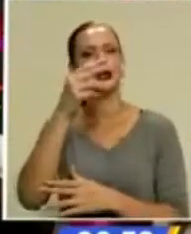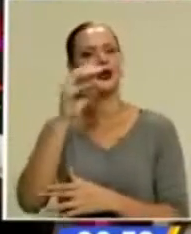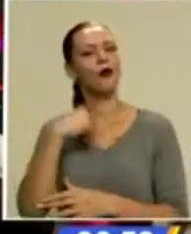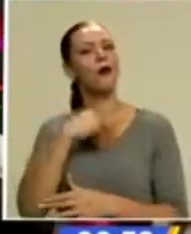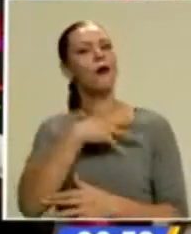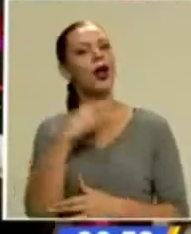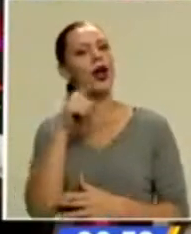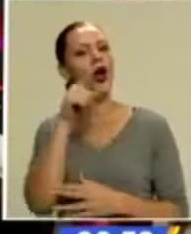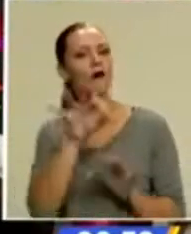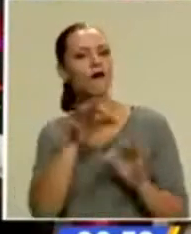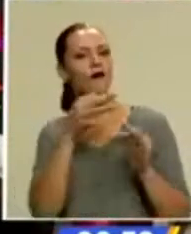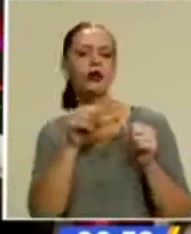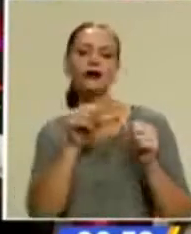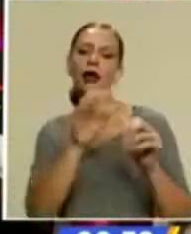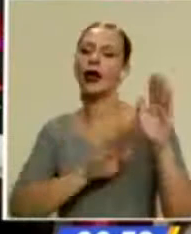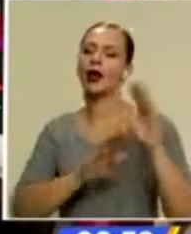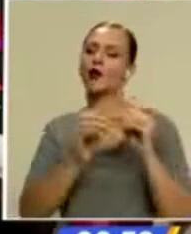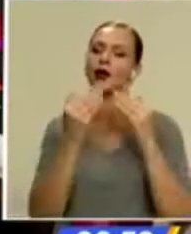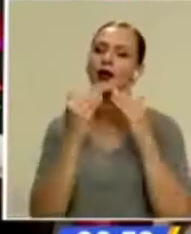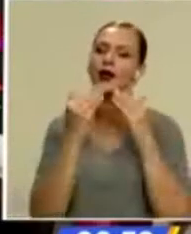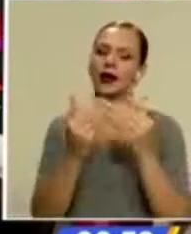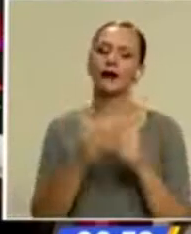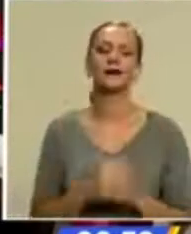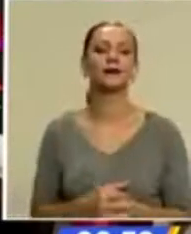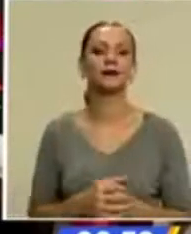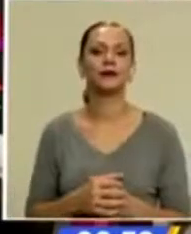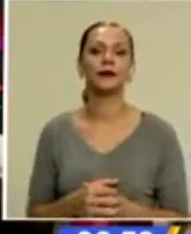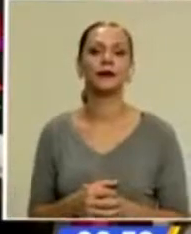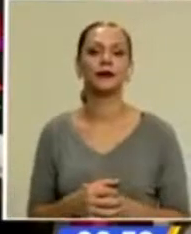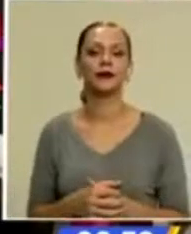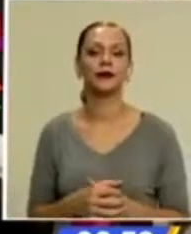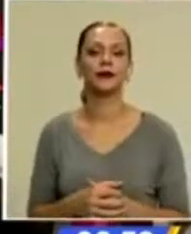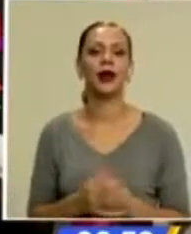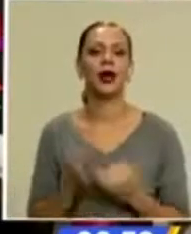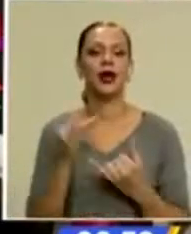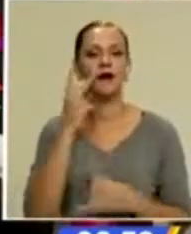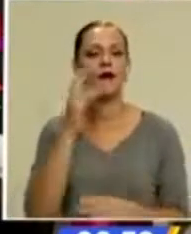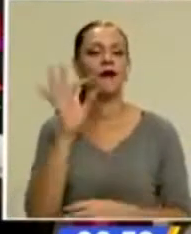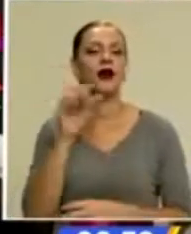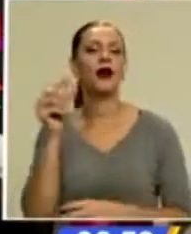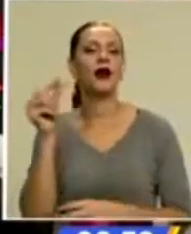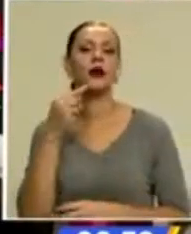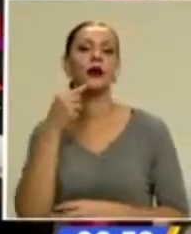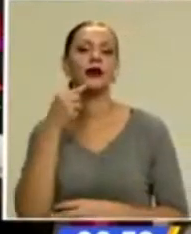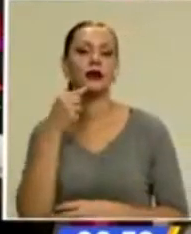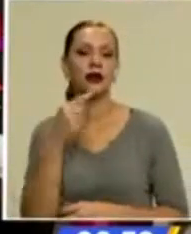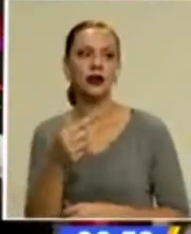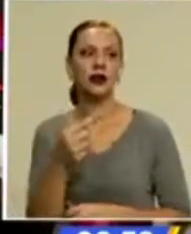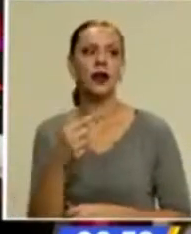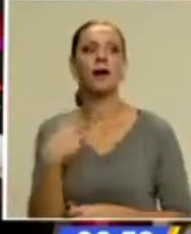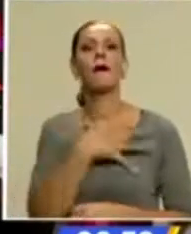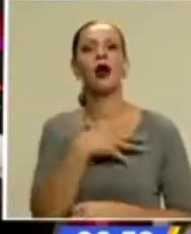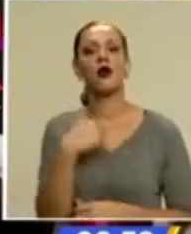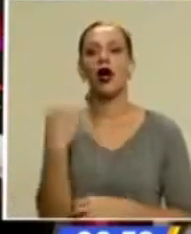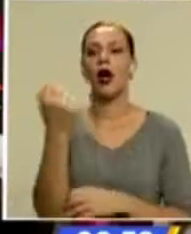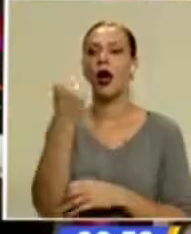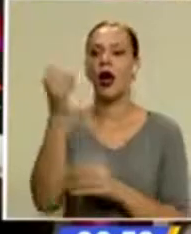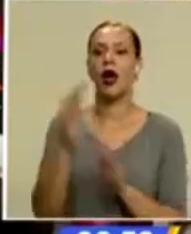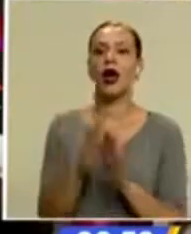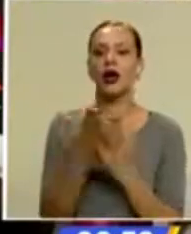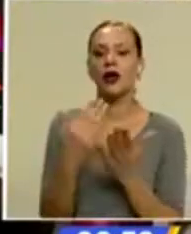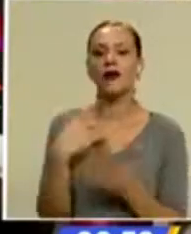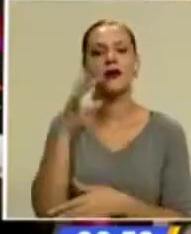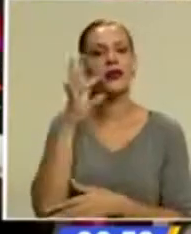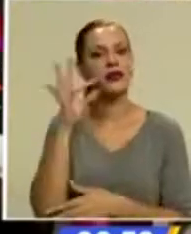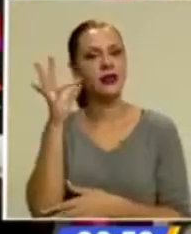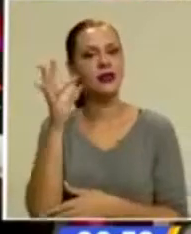encanta su mística. Sigan adelante. Muchísimas gracias, Gabriela. Vamos a ver Fernanda Gamboa, dice, me gustaría ganarme los libros de mi